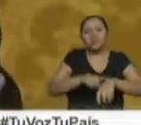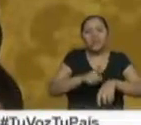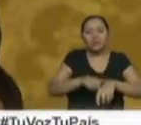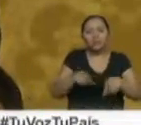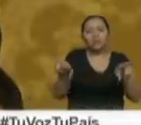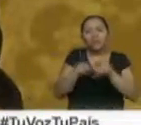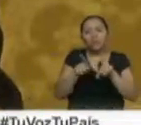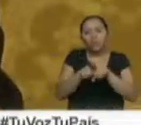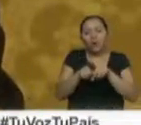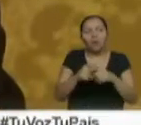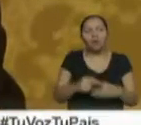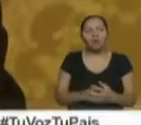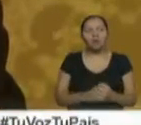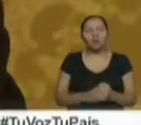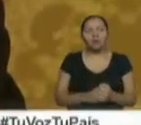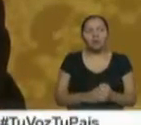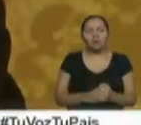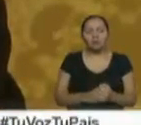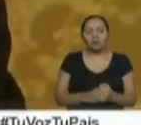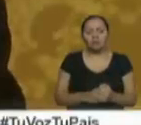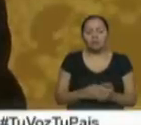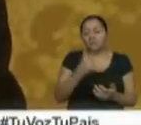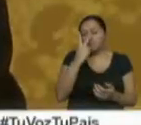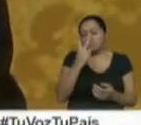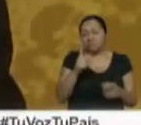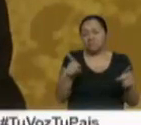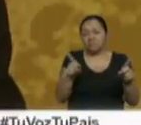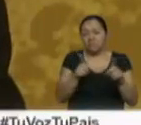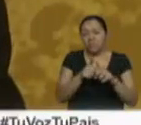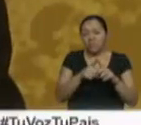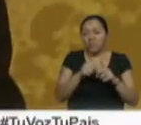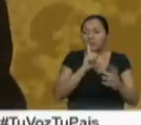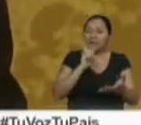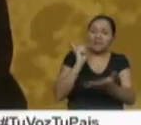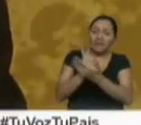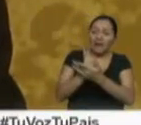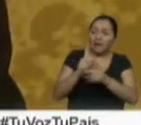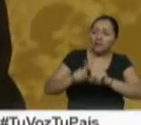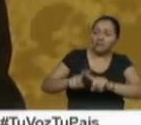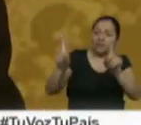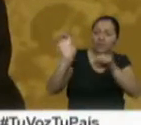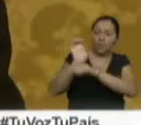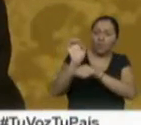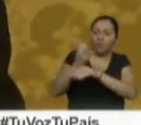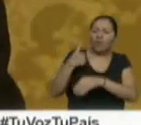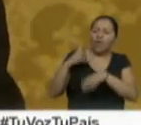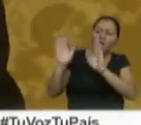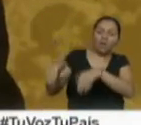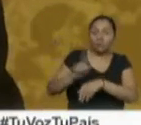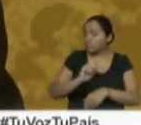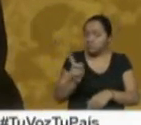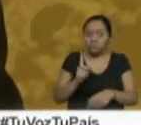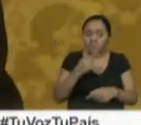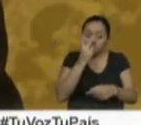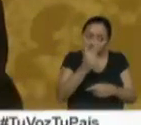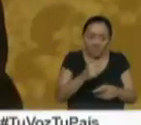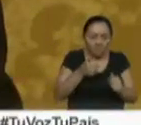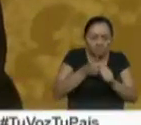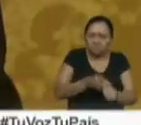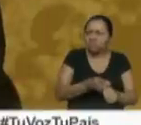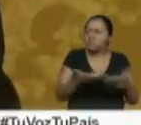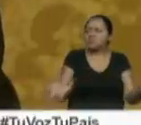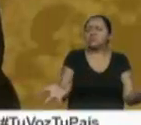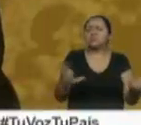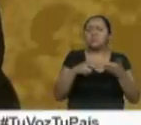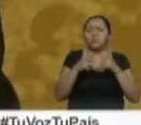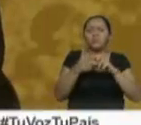urdiendo ardides y entramados para desconocer la realidad que no solo se ajusta a manuales de dudosa y